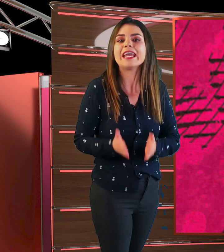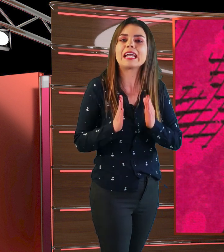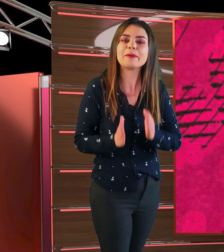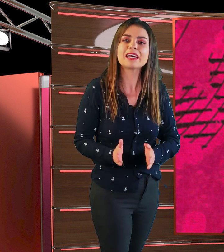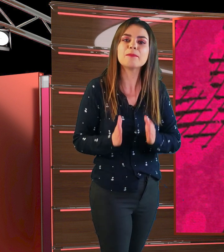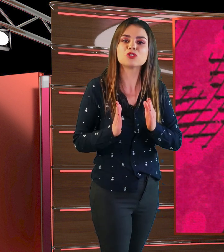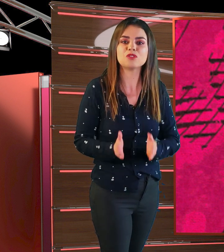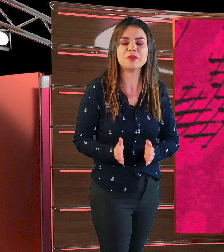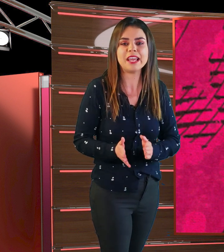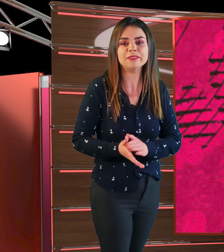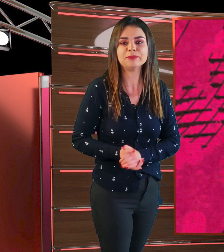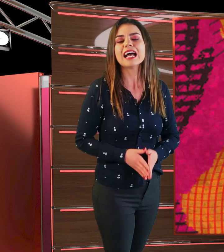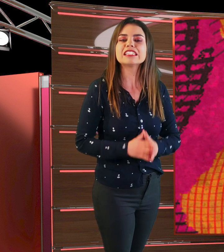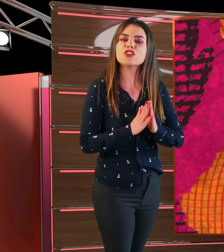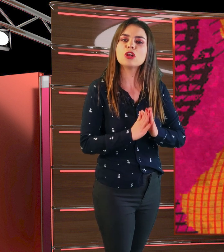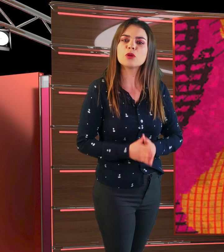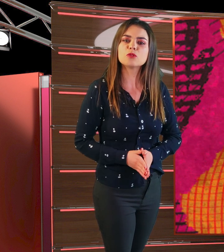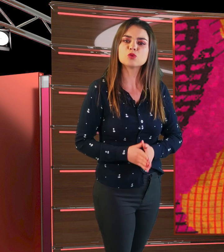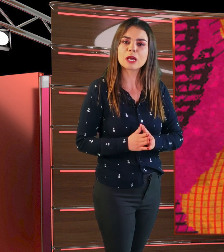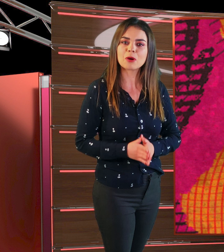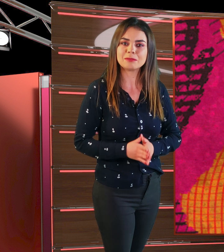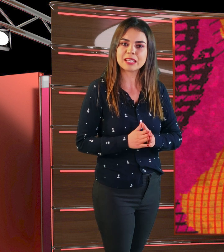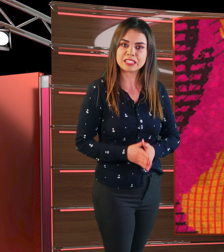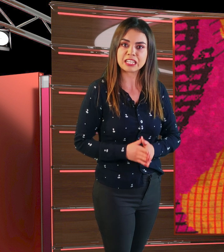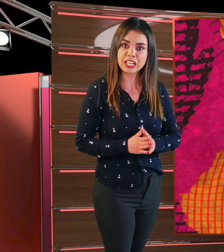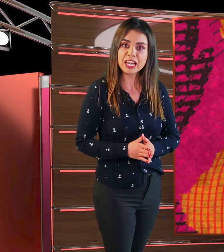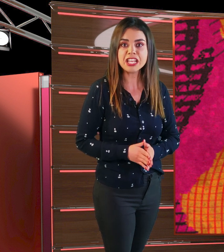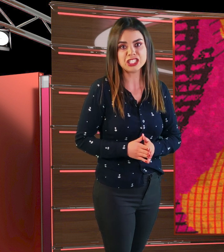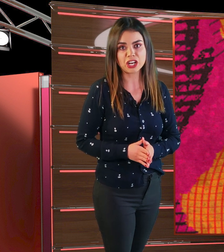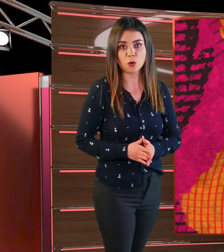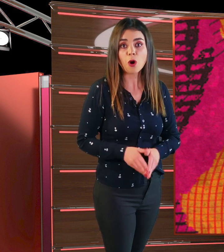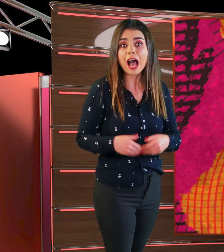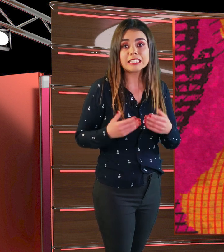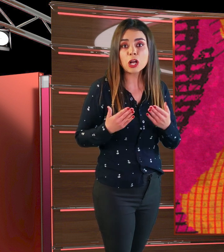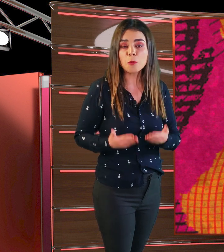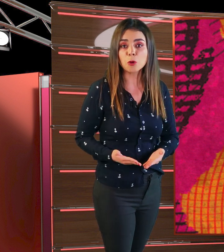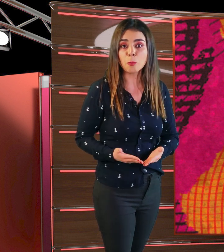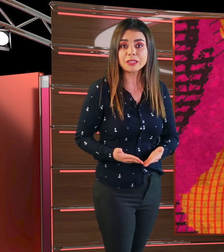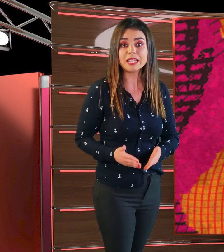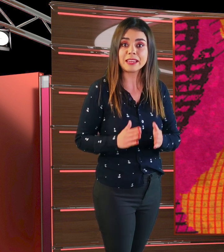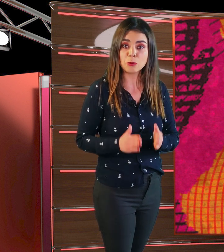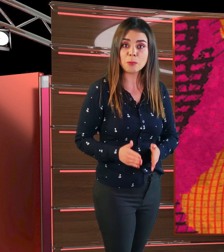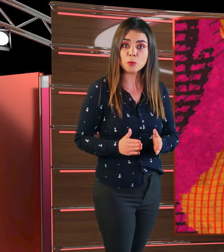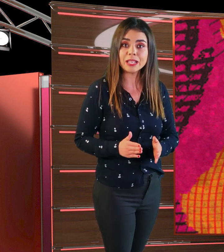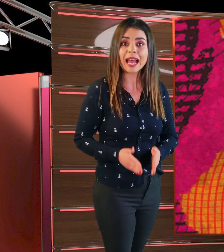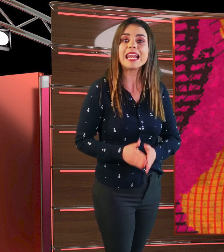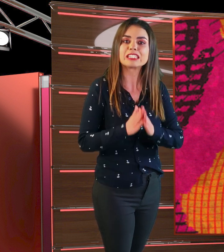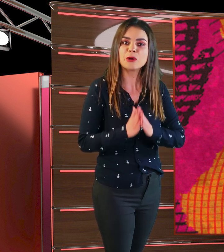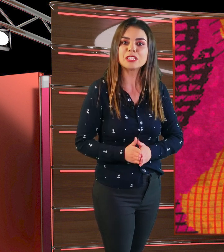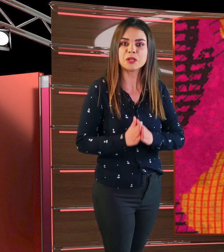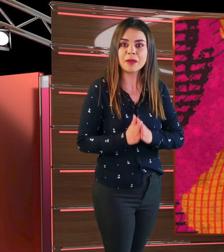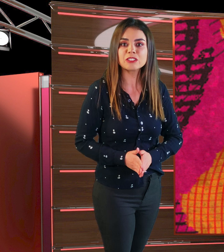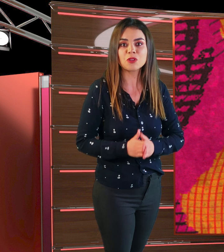corrupción encabezada por su familia. A Cedillo lo podemos juzgar por las masacres de Acteal y El Charco, así como por convertir en deuda pública